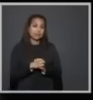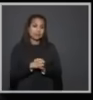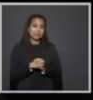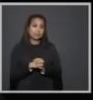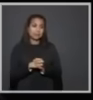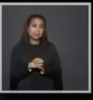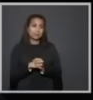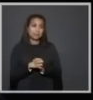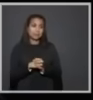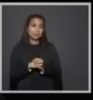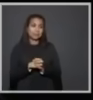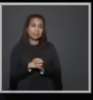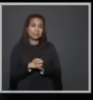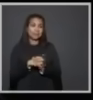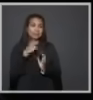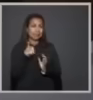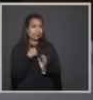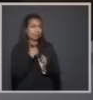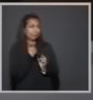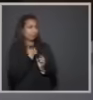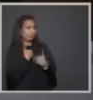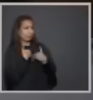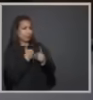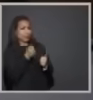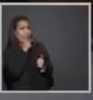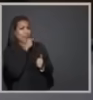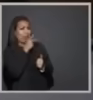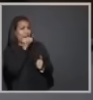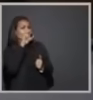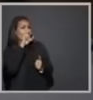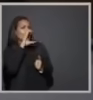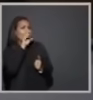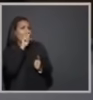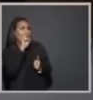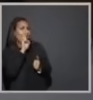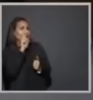Actúa. Actúa. Pues sí.